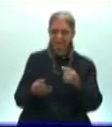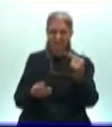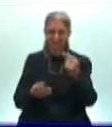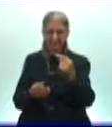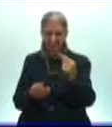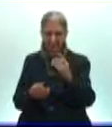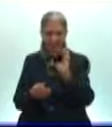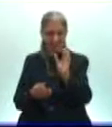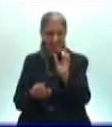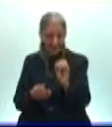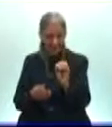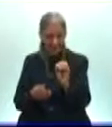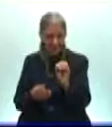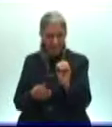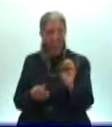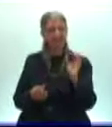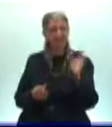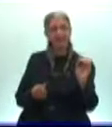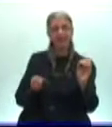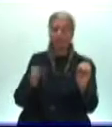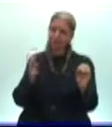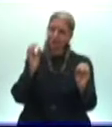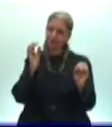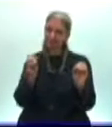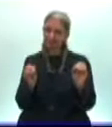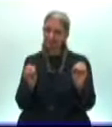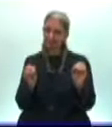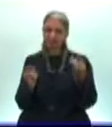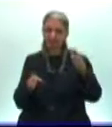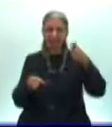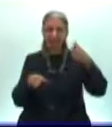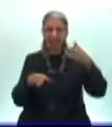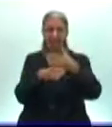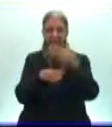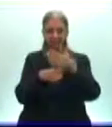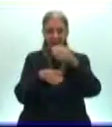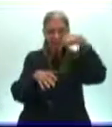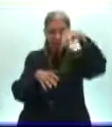que 0, escogemos el intervalo, ¿verdad?, donde los valores me van a dar